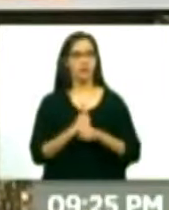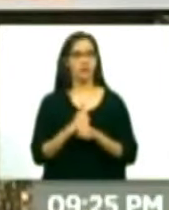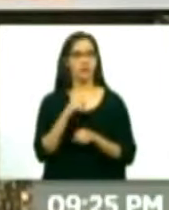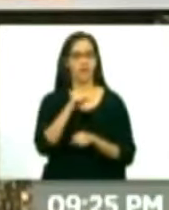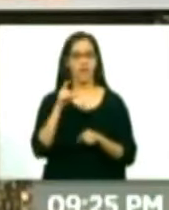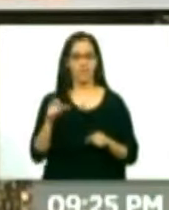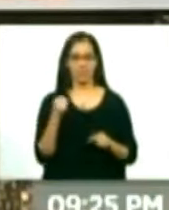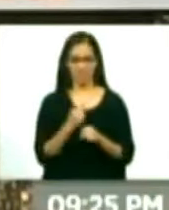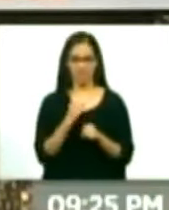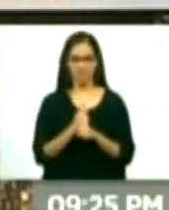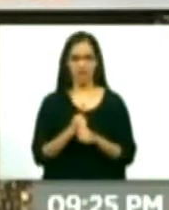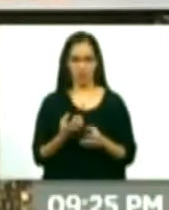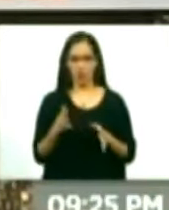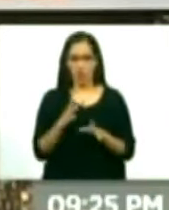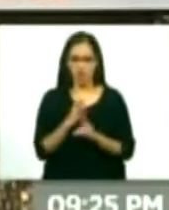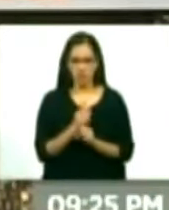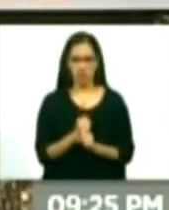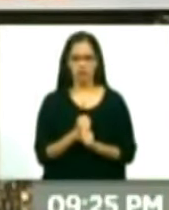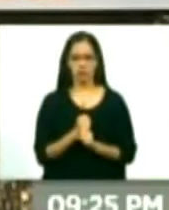la gente que trabaja en lo que cree,